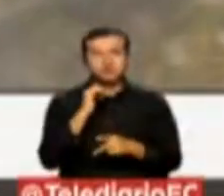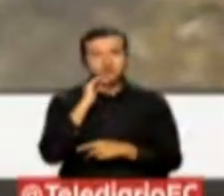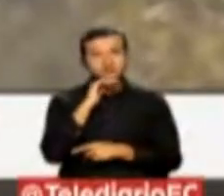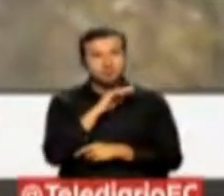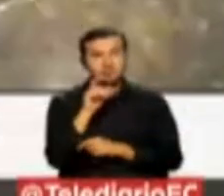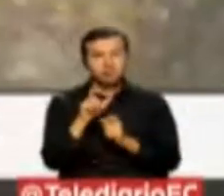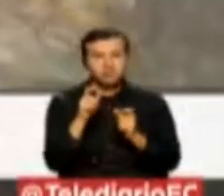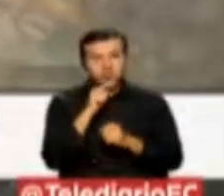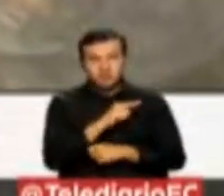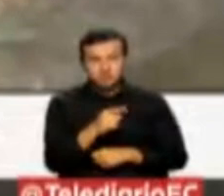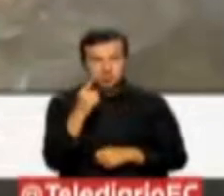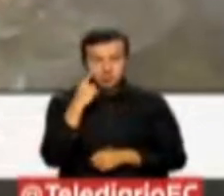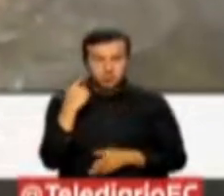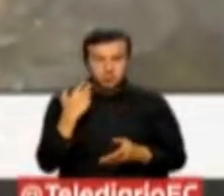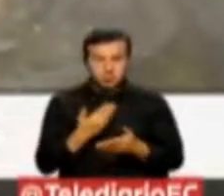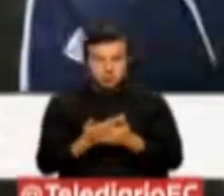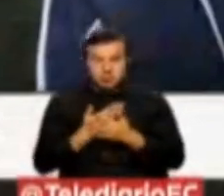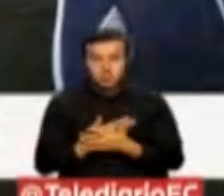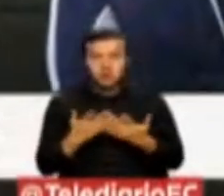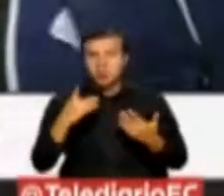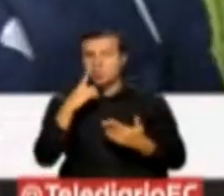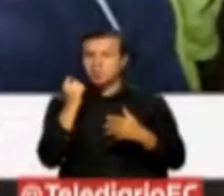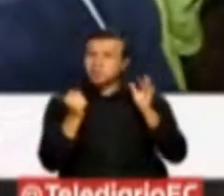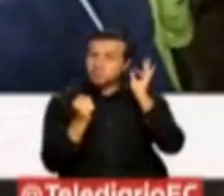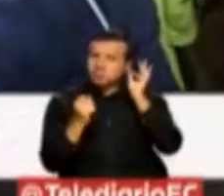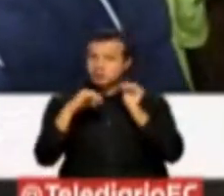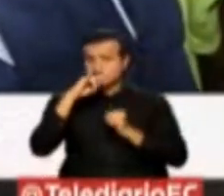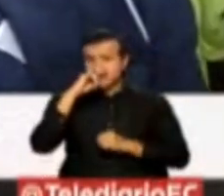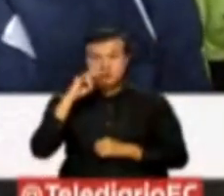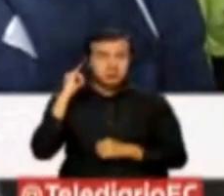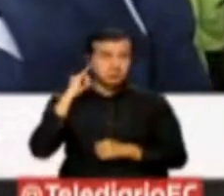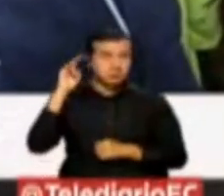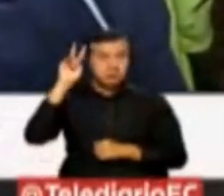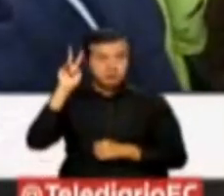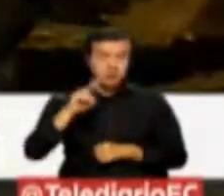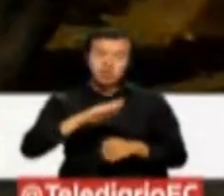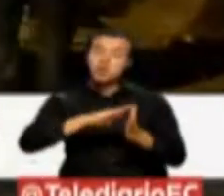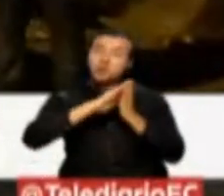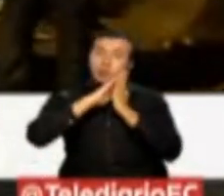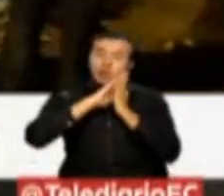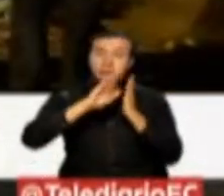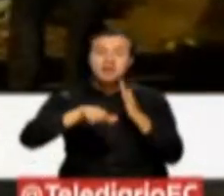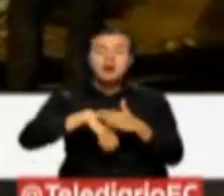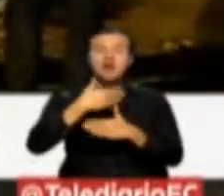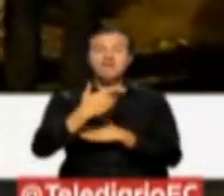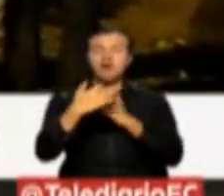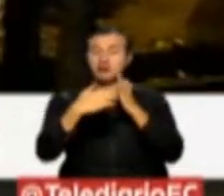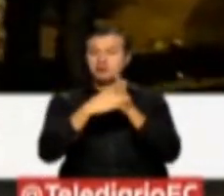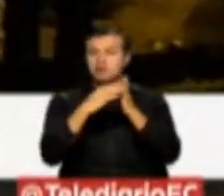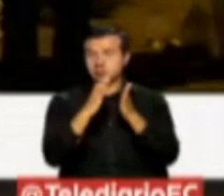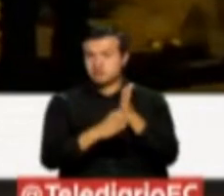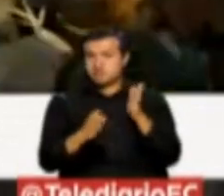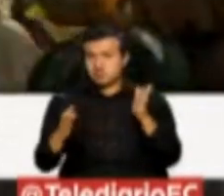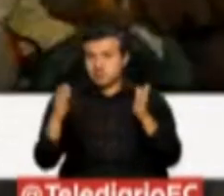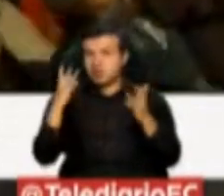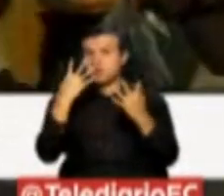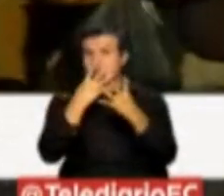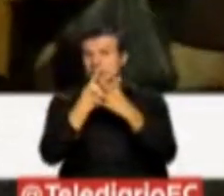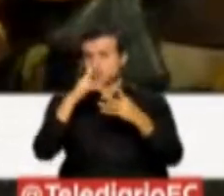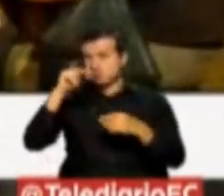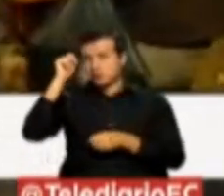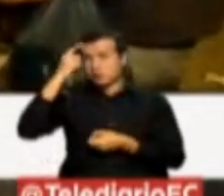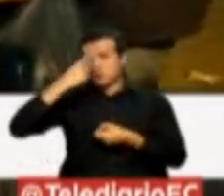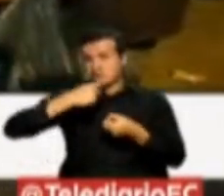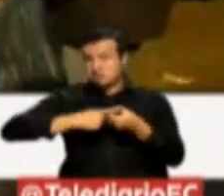poca higiene quedaron en evidencia. Hombres, mujeres y niños venezolanos pernoctan fuera de la terminal terrestre de Carcelén en el norte de la